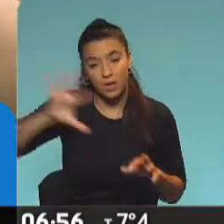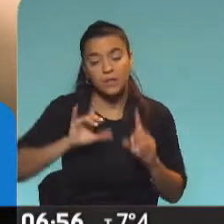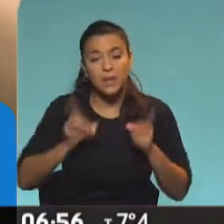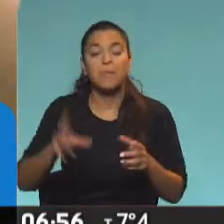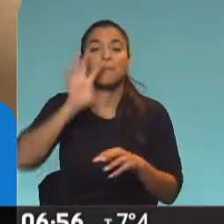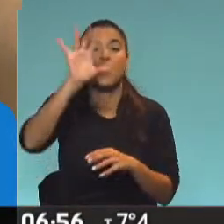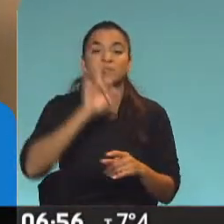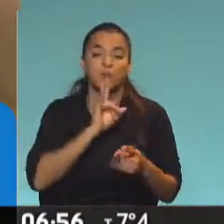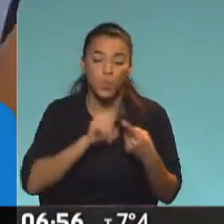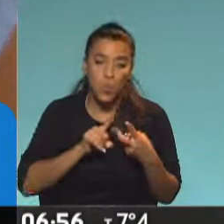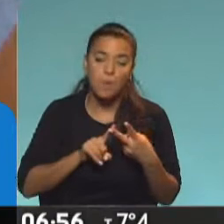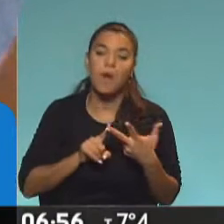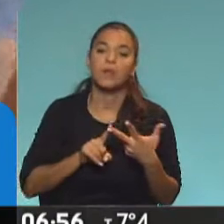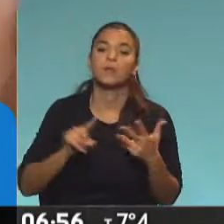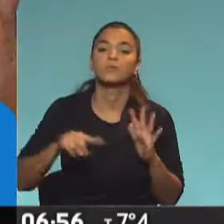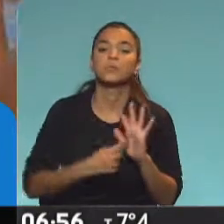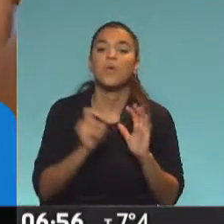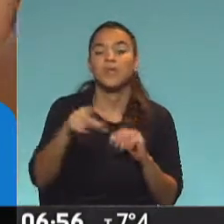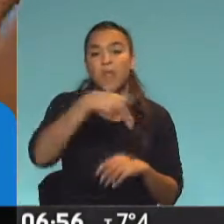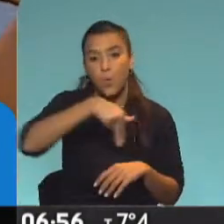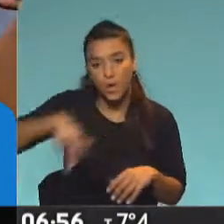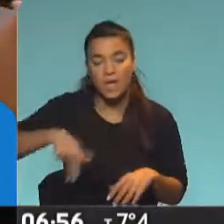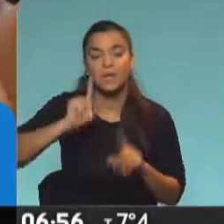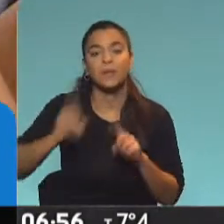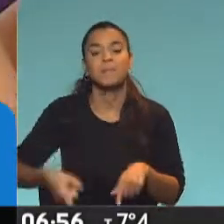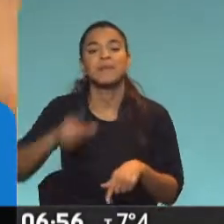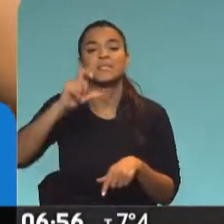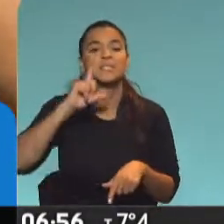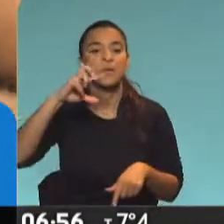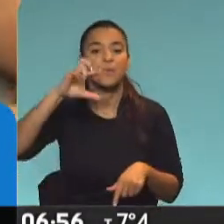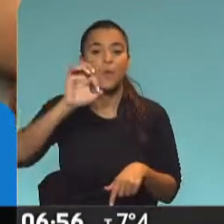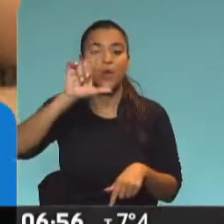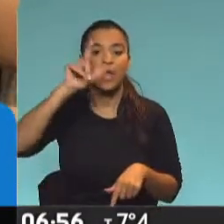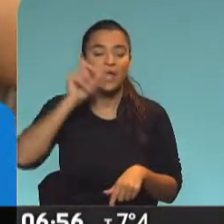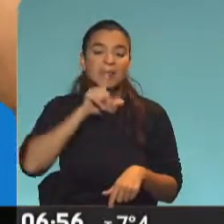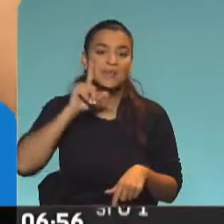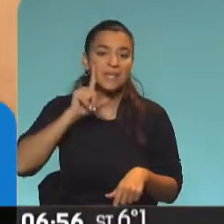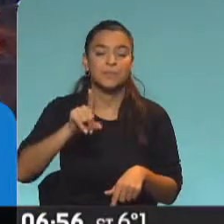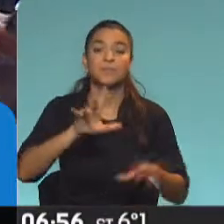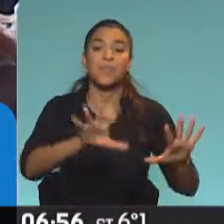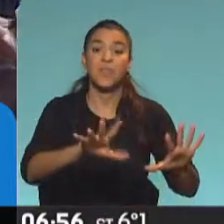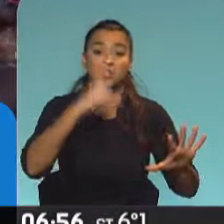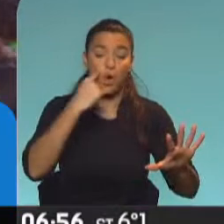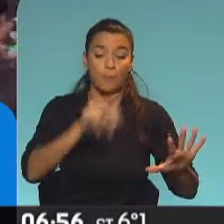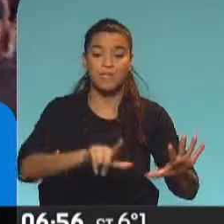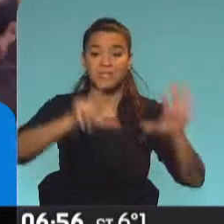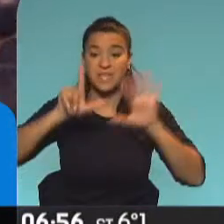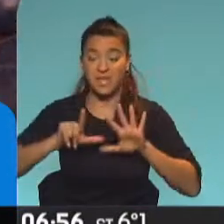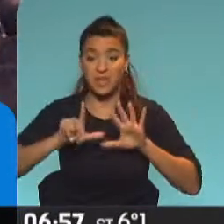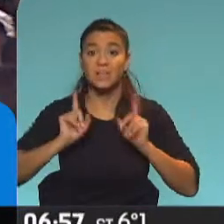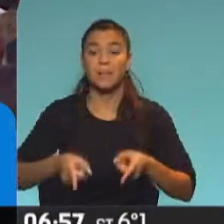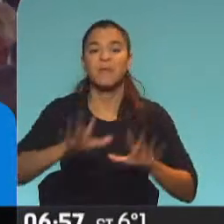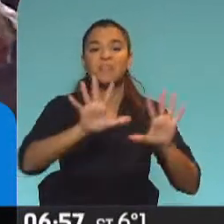de Tucumán y las ciudades de Neuquén y Chipoleti. El informe revela que 7 de cada 10 varones y 8 de cada